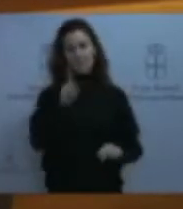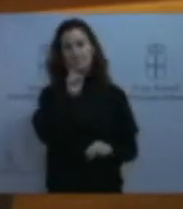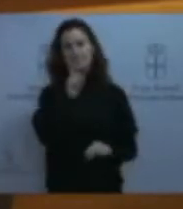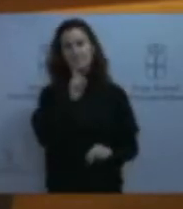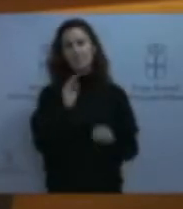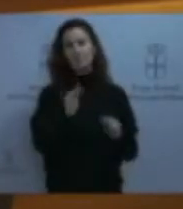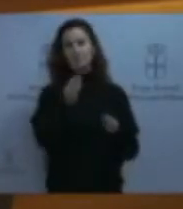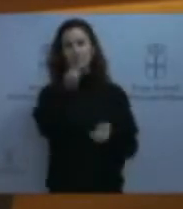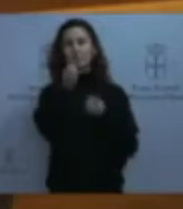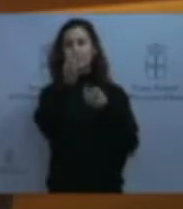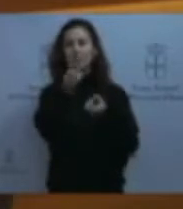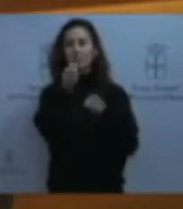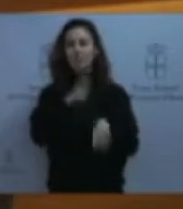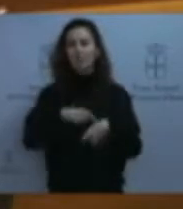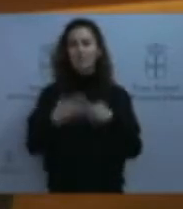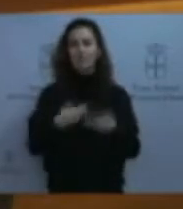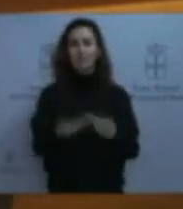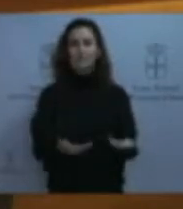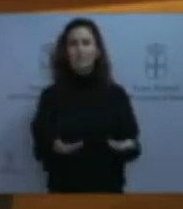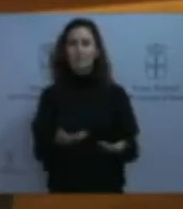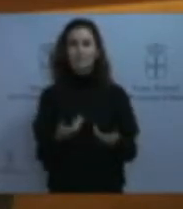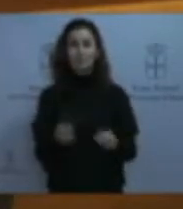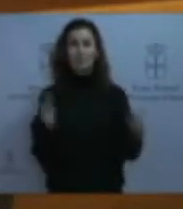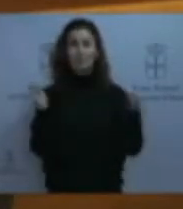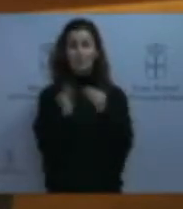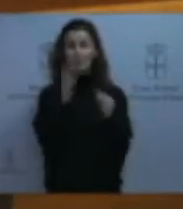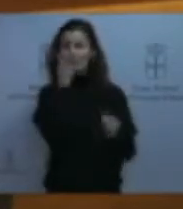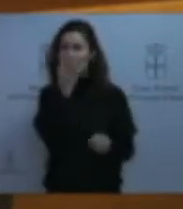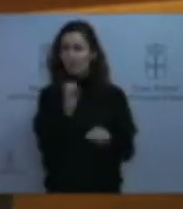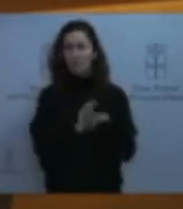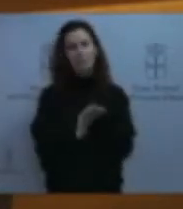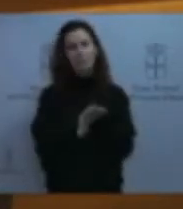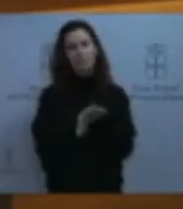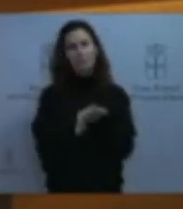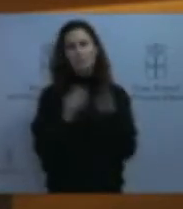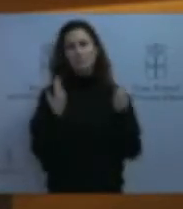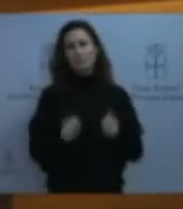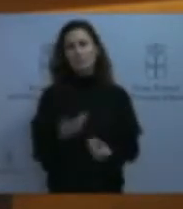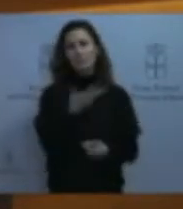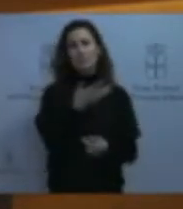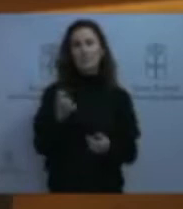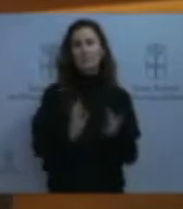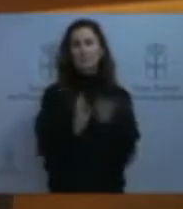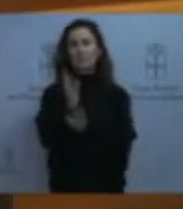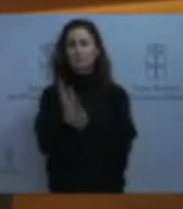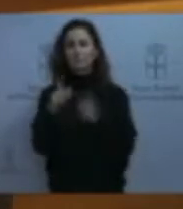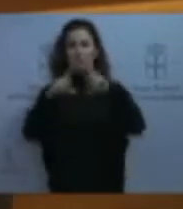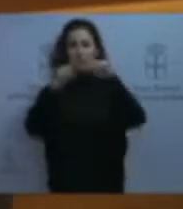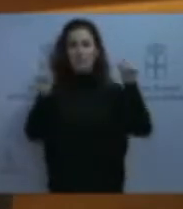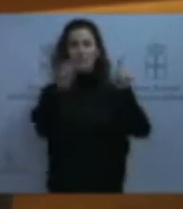demasiado tiempo. Es triste que todo esto coincida, desafortunadamente, con 500 incendios